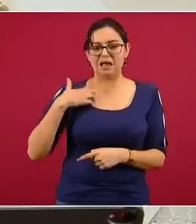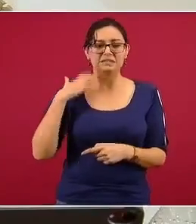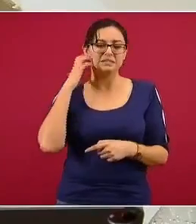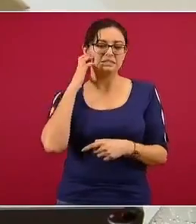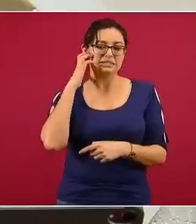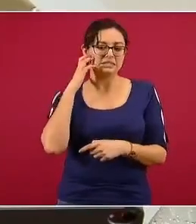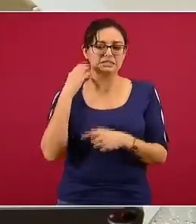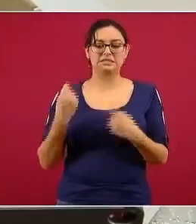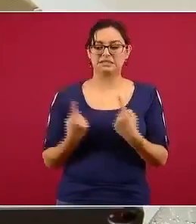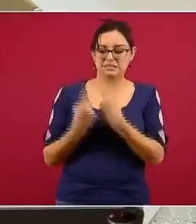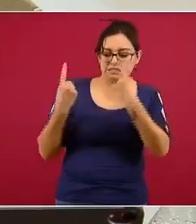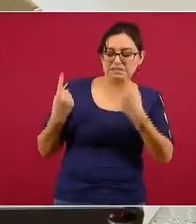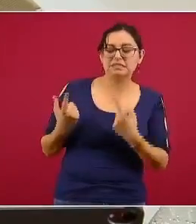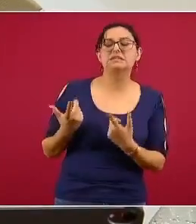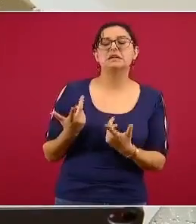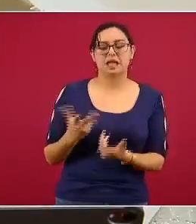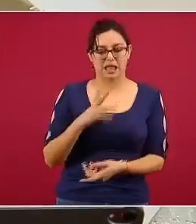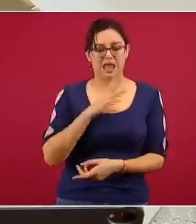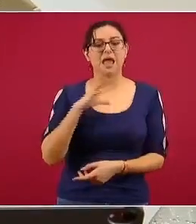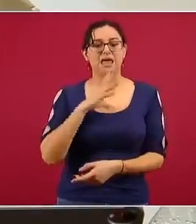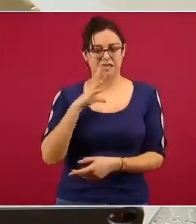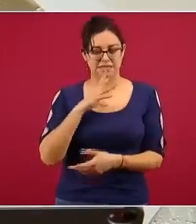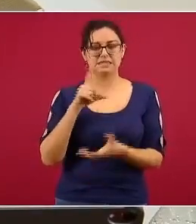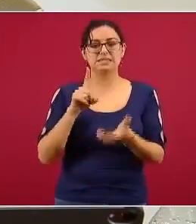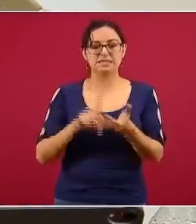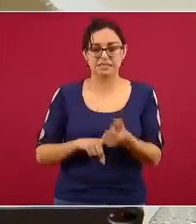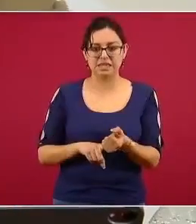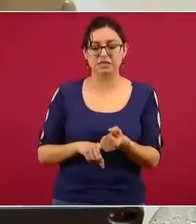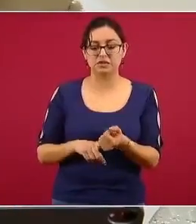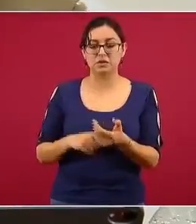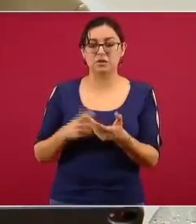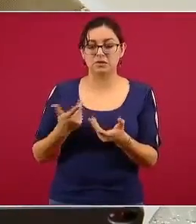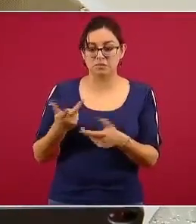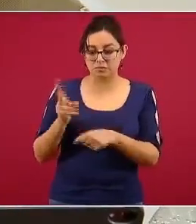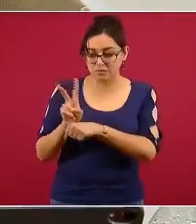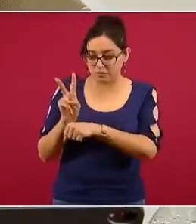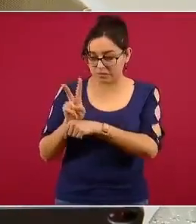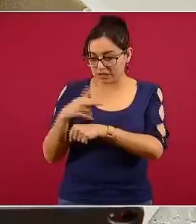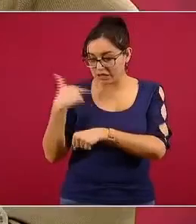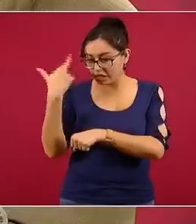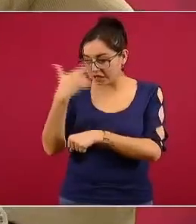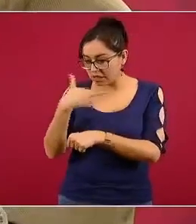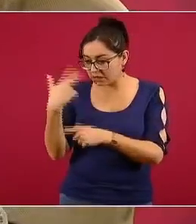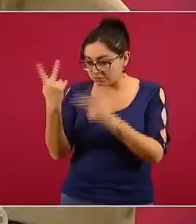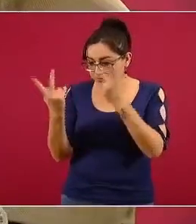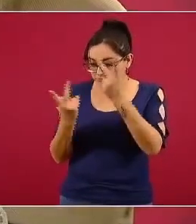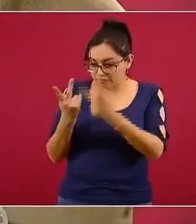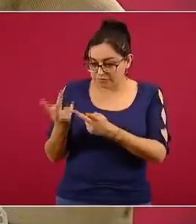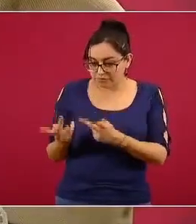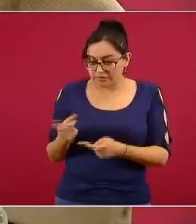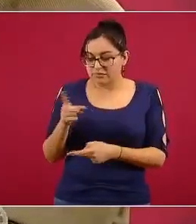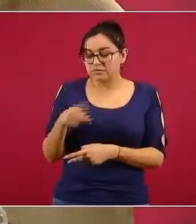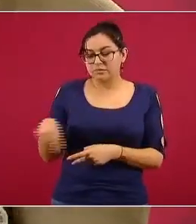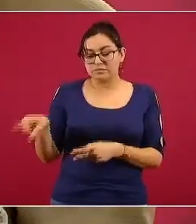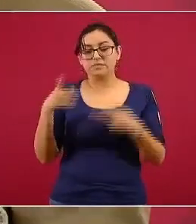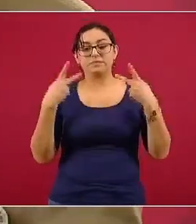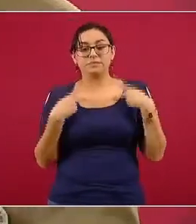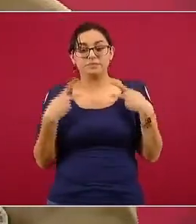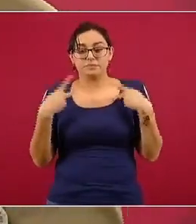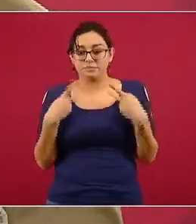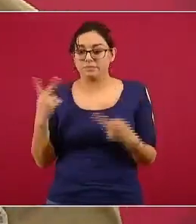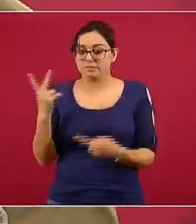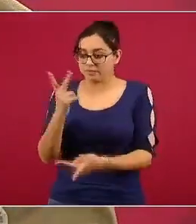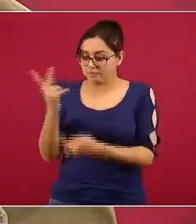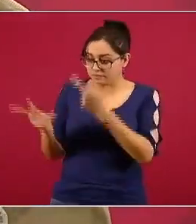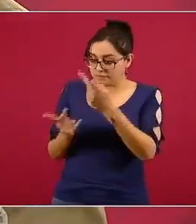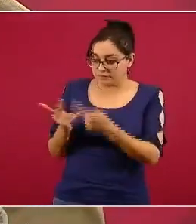dentro de la búsqueda o dentro del cuestionario de triage, acuérdense que también dentro de la secuencia las personas llegan, se les hace una serie de